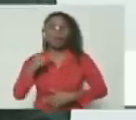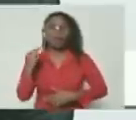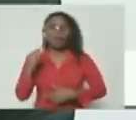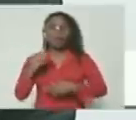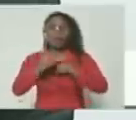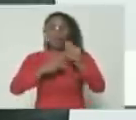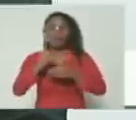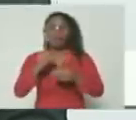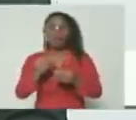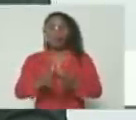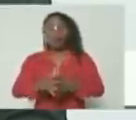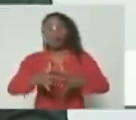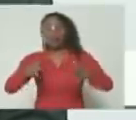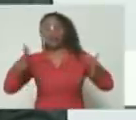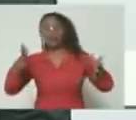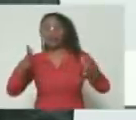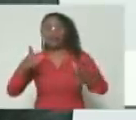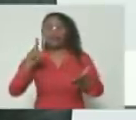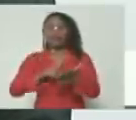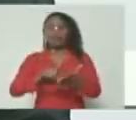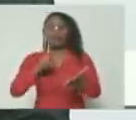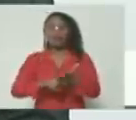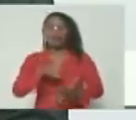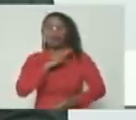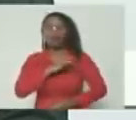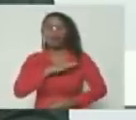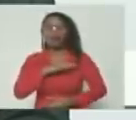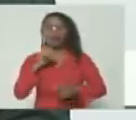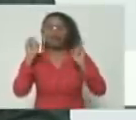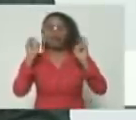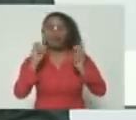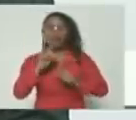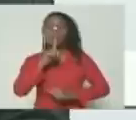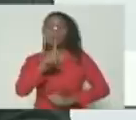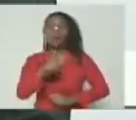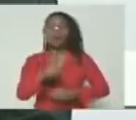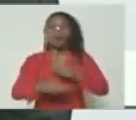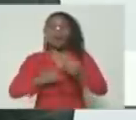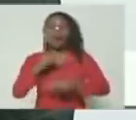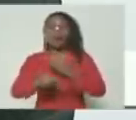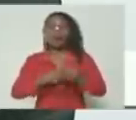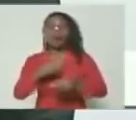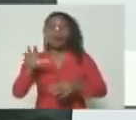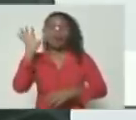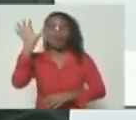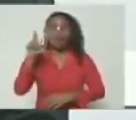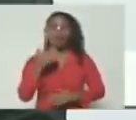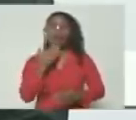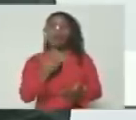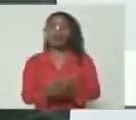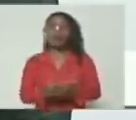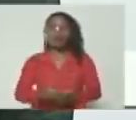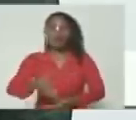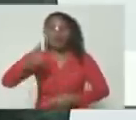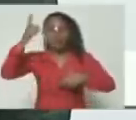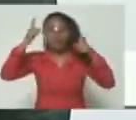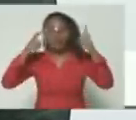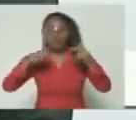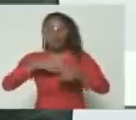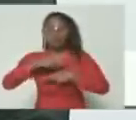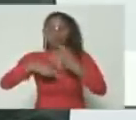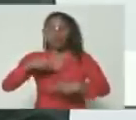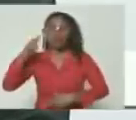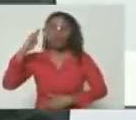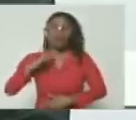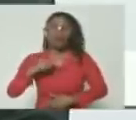acumular una enorme deuda social, producto de bastantes males manejos que tuvo el país, y que gracias a Chávez y que gracias a la revolución